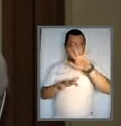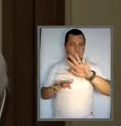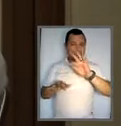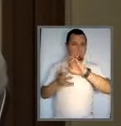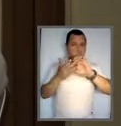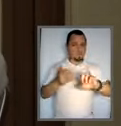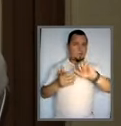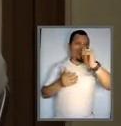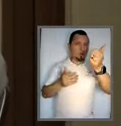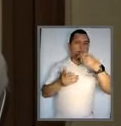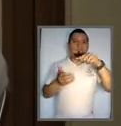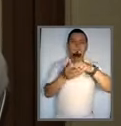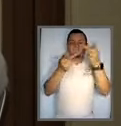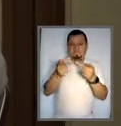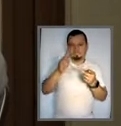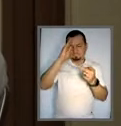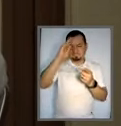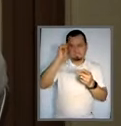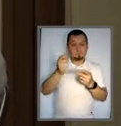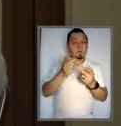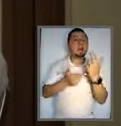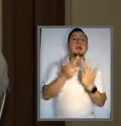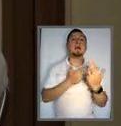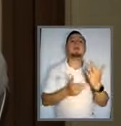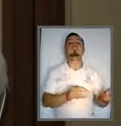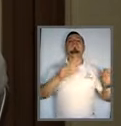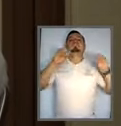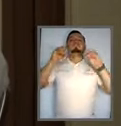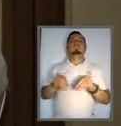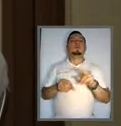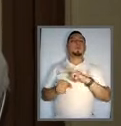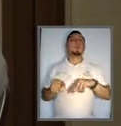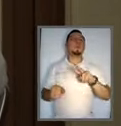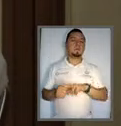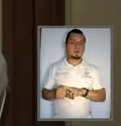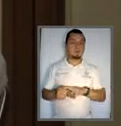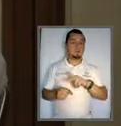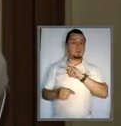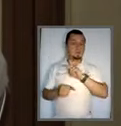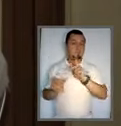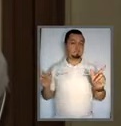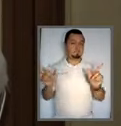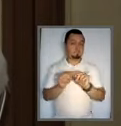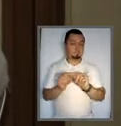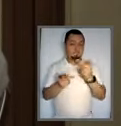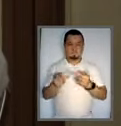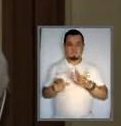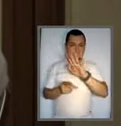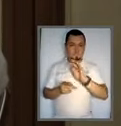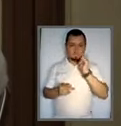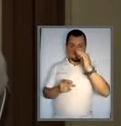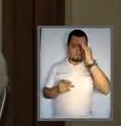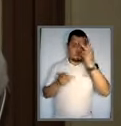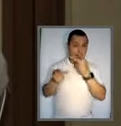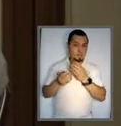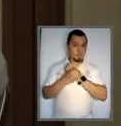económicas que ya estén autorizadas para regresar a la actividad normal. Entonces, resumiendo, lo que estamos haciendo